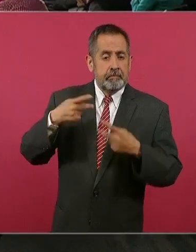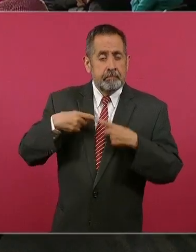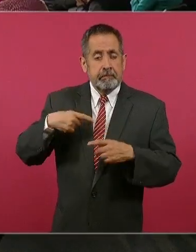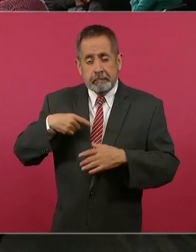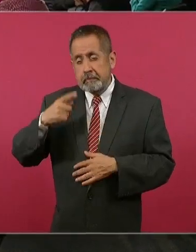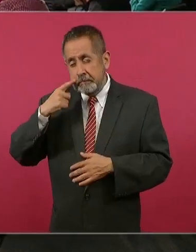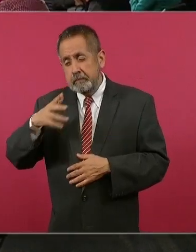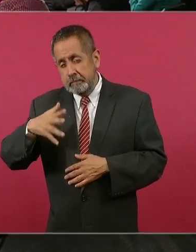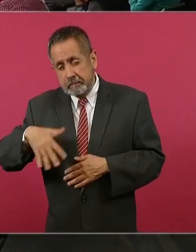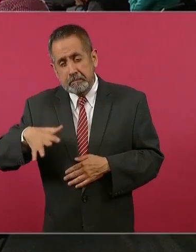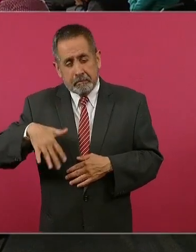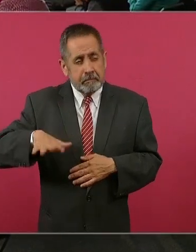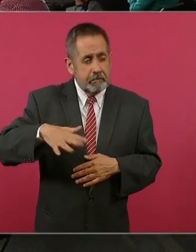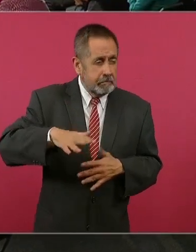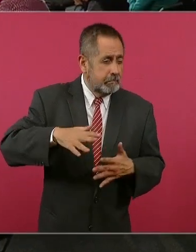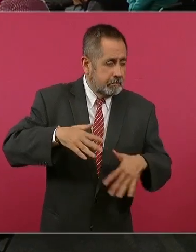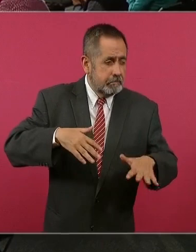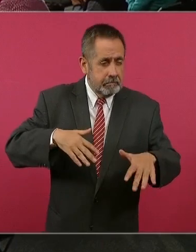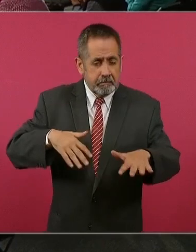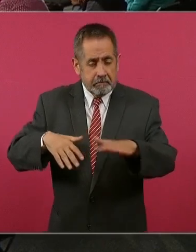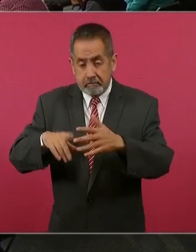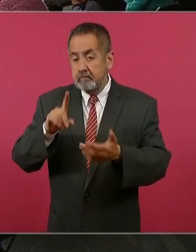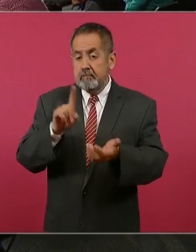buscadores en Guerrero